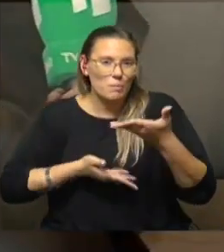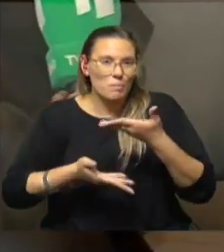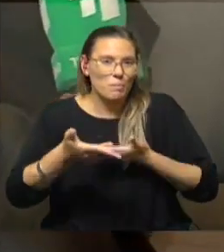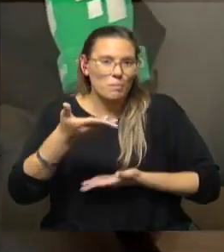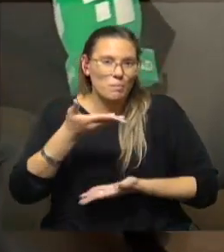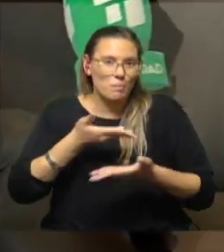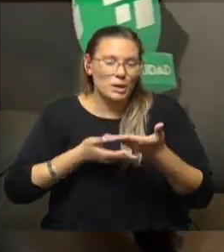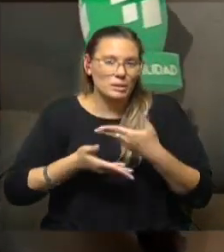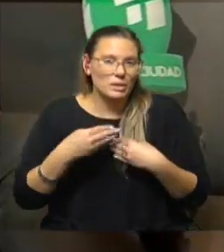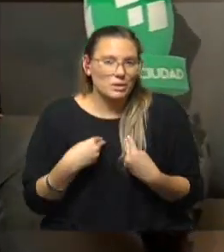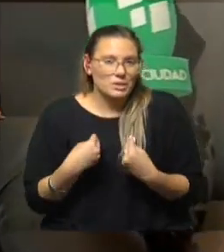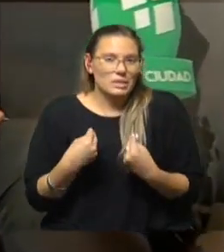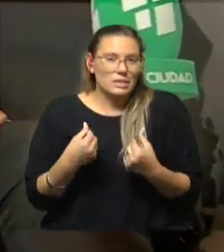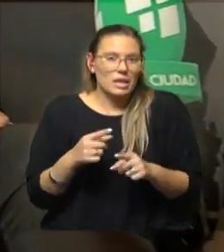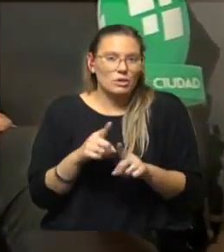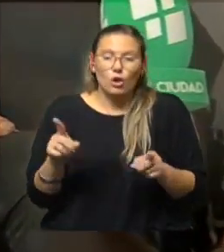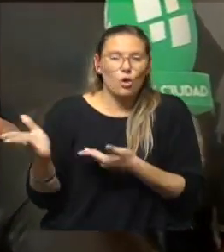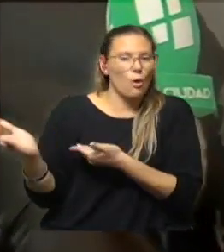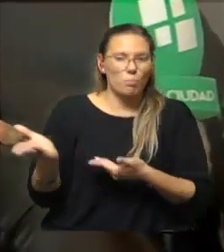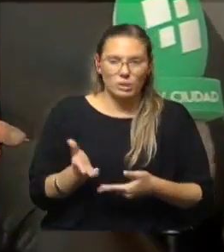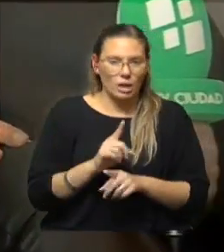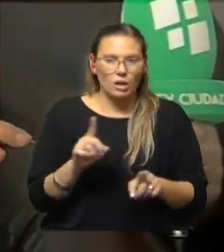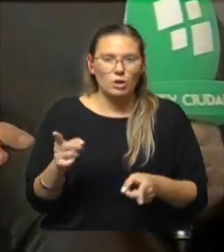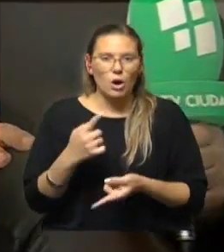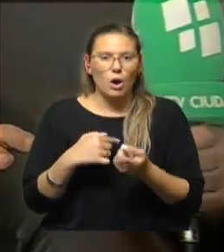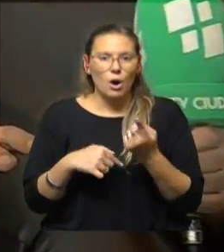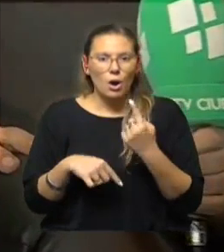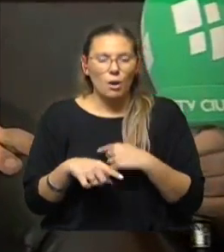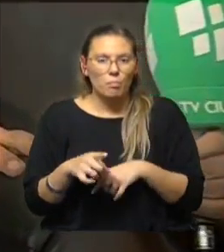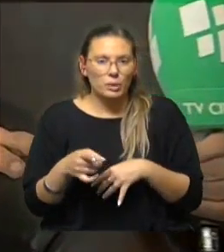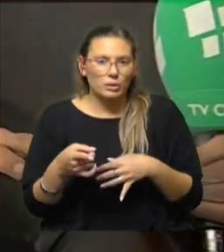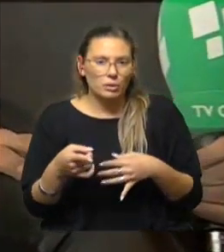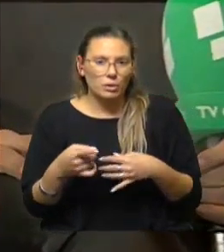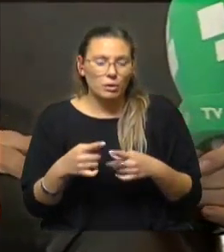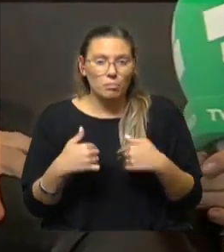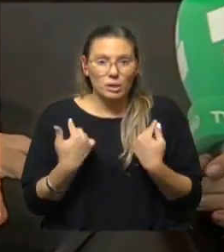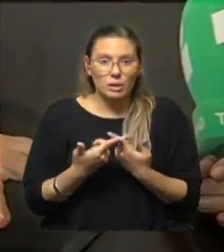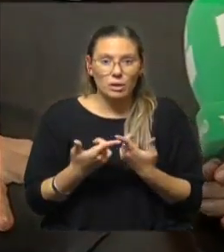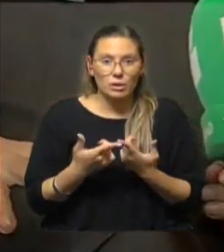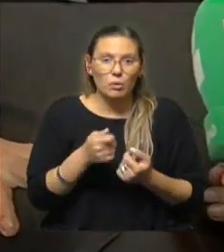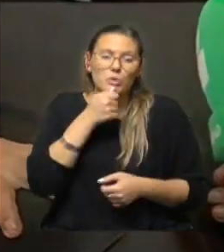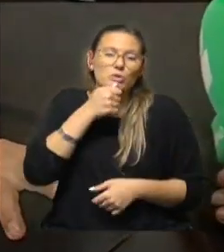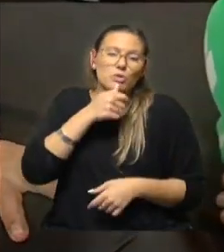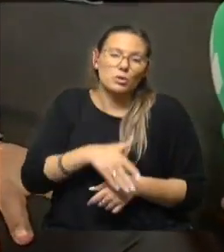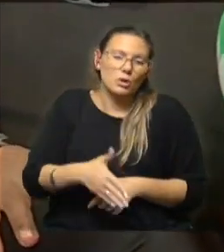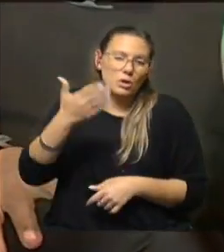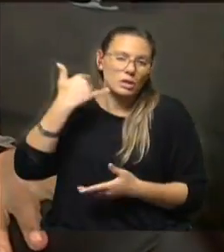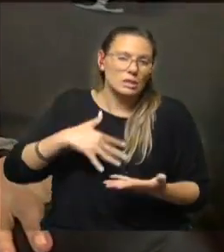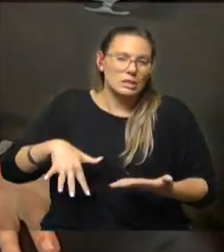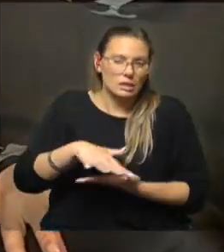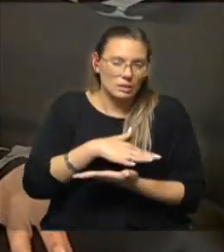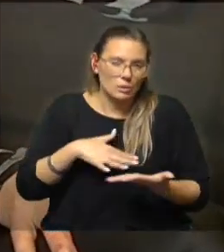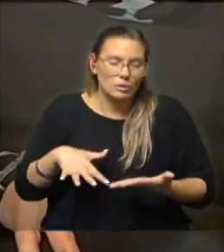Eu sinto que nós somos invitadas pela Liliana para un discurso histórico, una